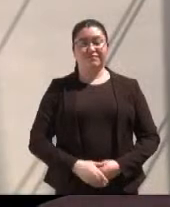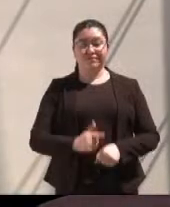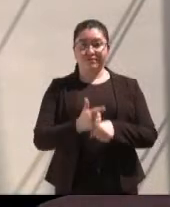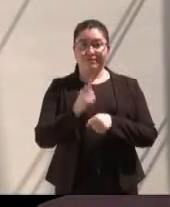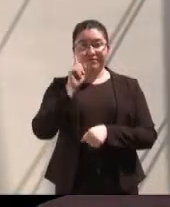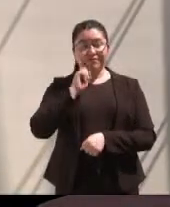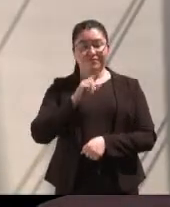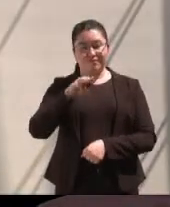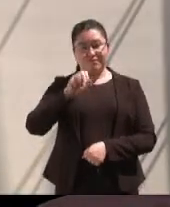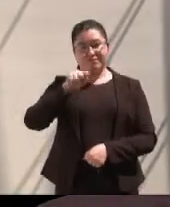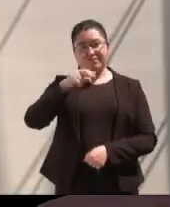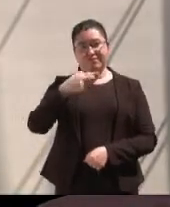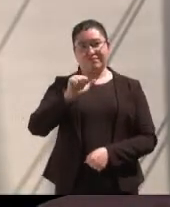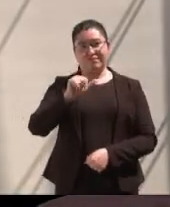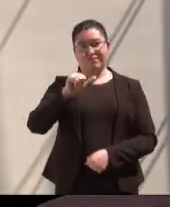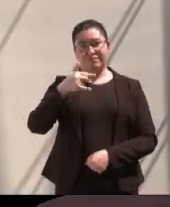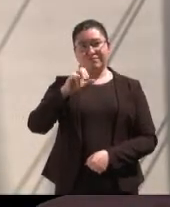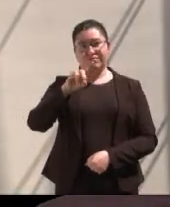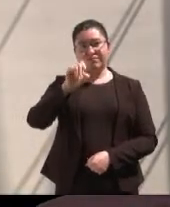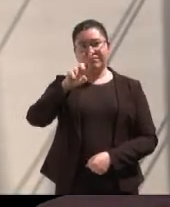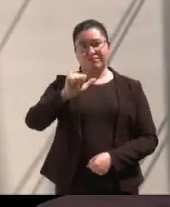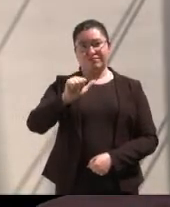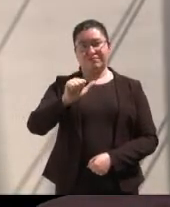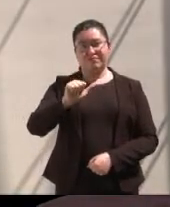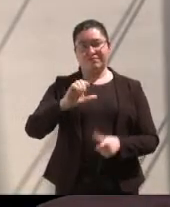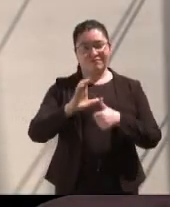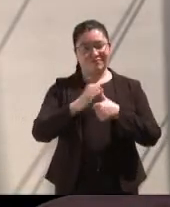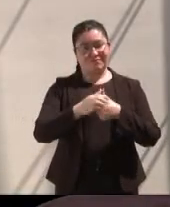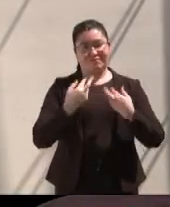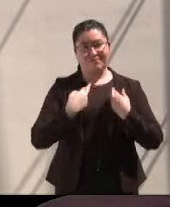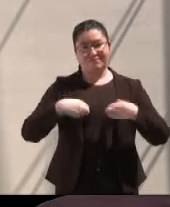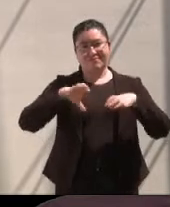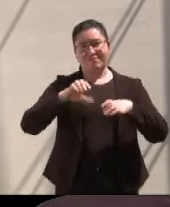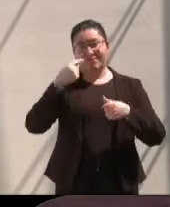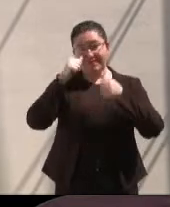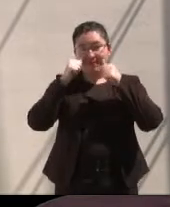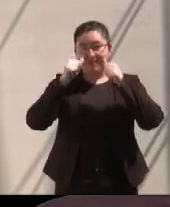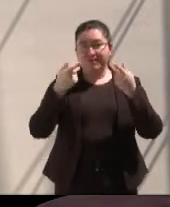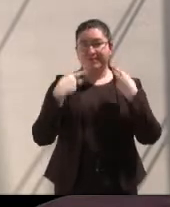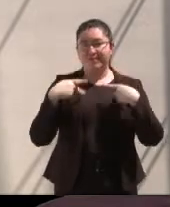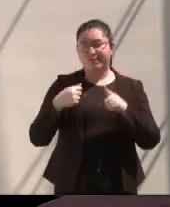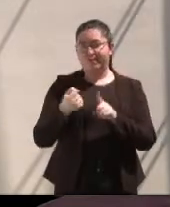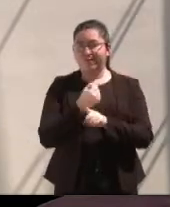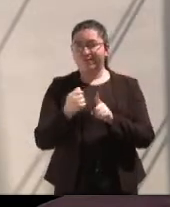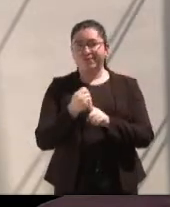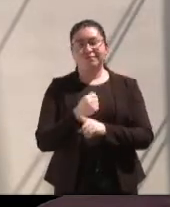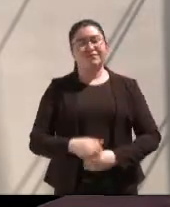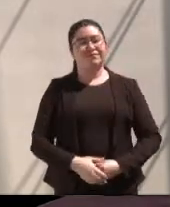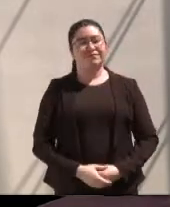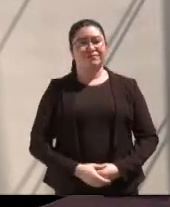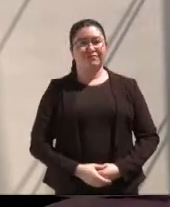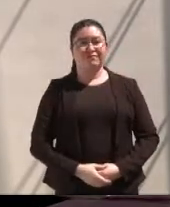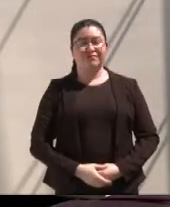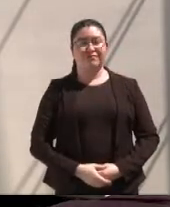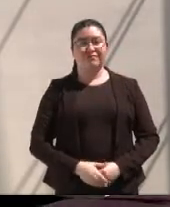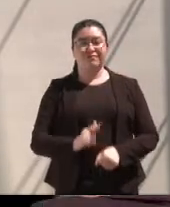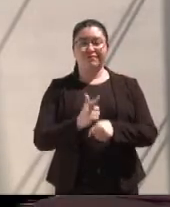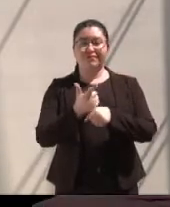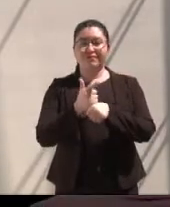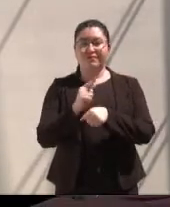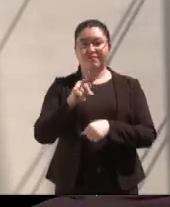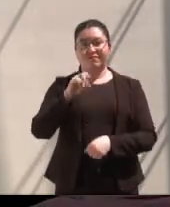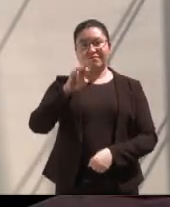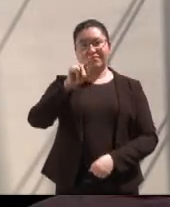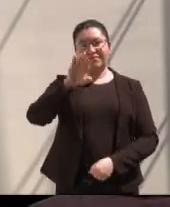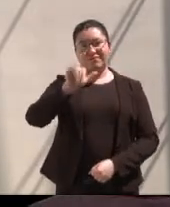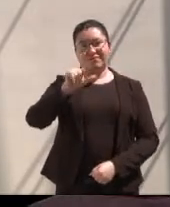Licenciada Marta Yuriria Rodríguez Estrada, comisionada ejecutiva de atención a víctimas. Licenciada Patricia Jimena